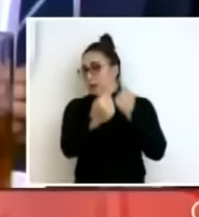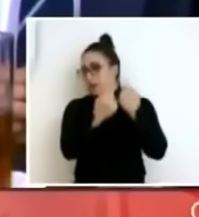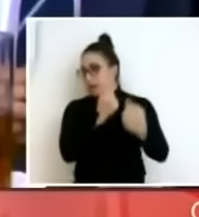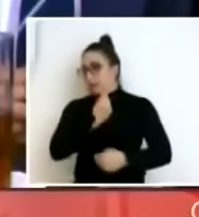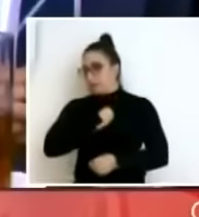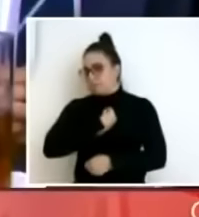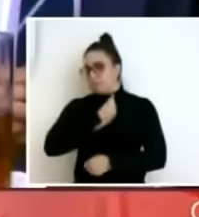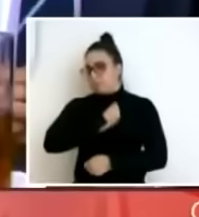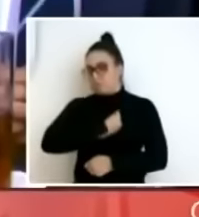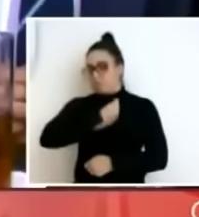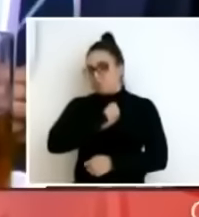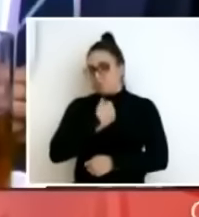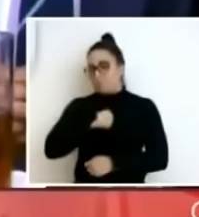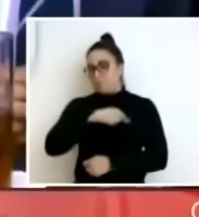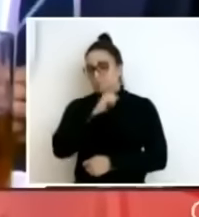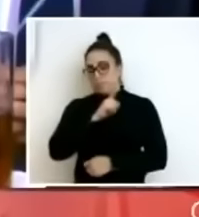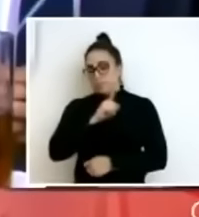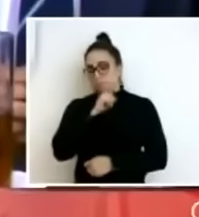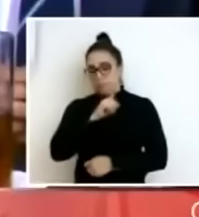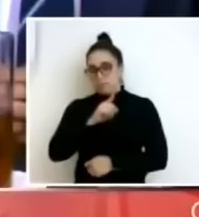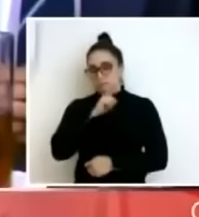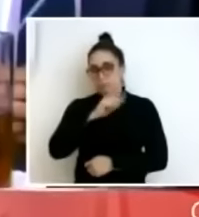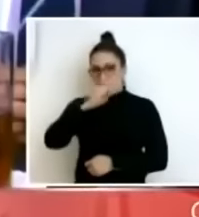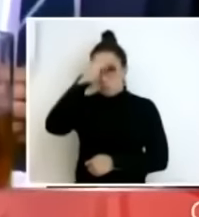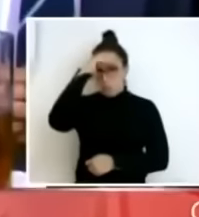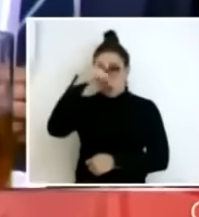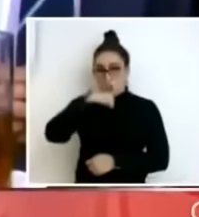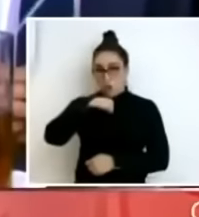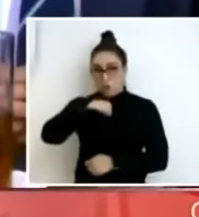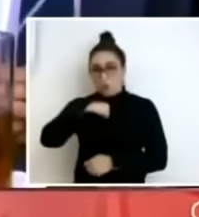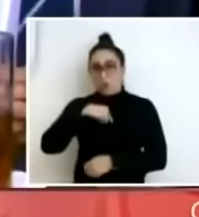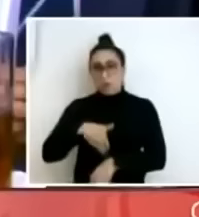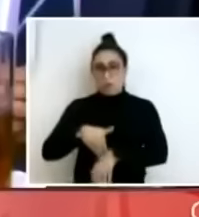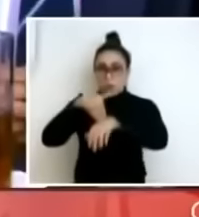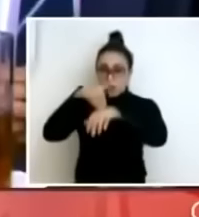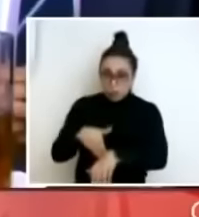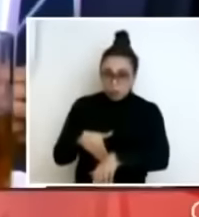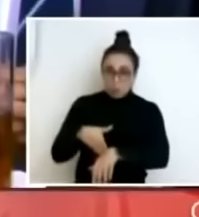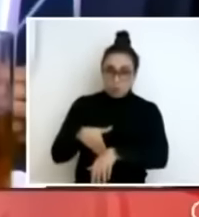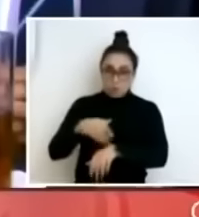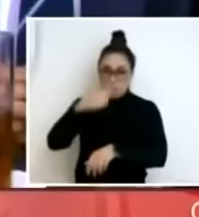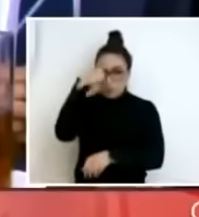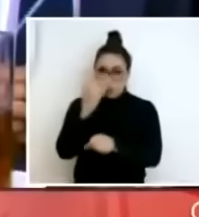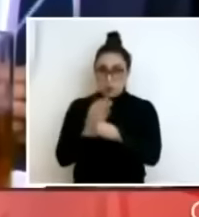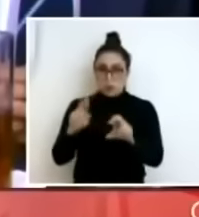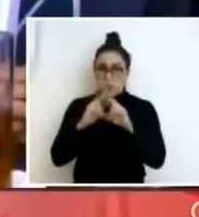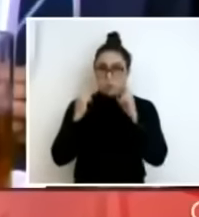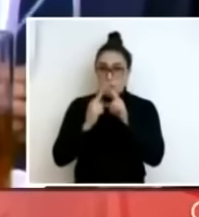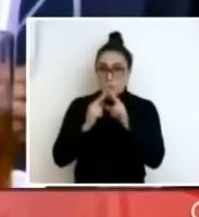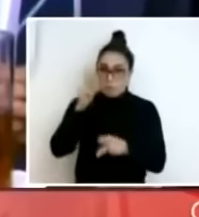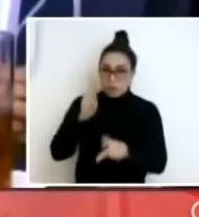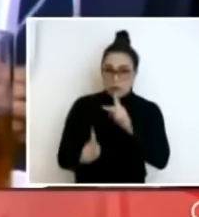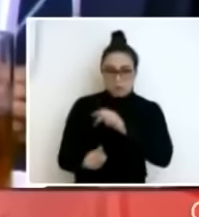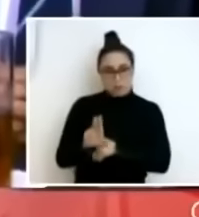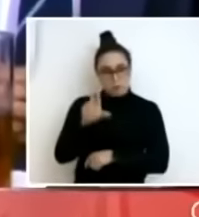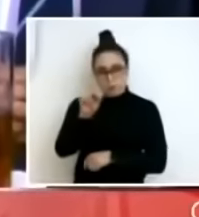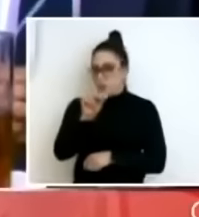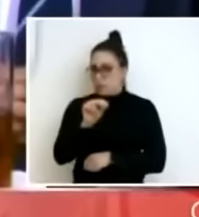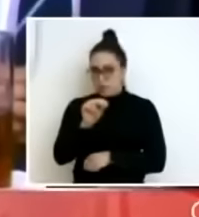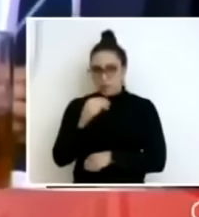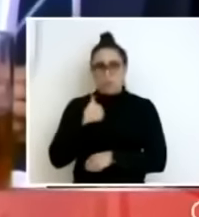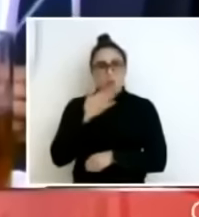a est presidencia y no van a poder detener la marcha de esta sesión